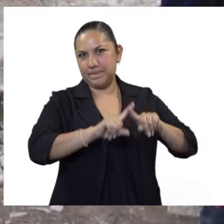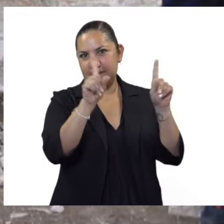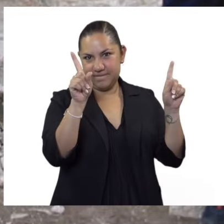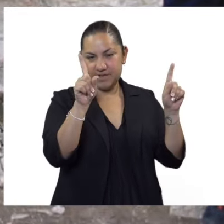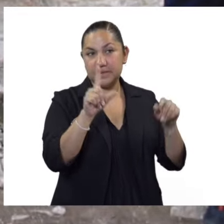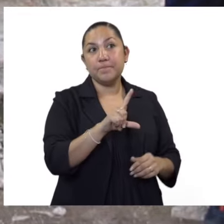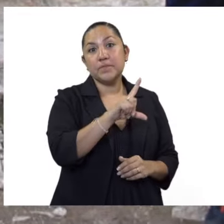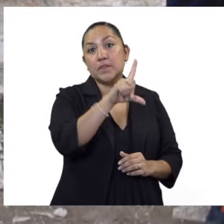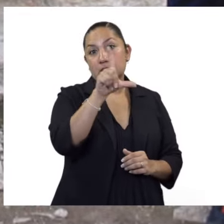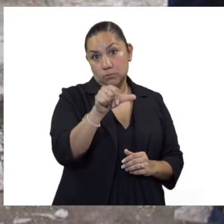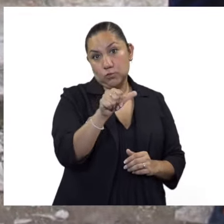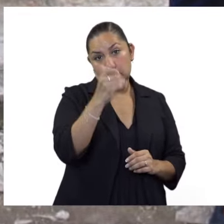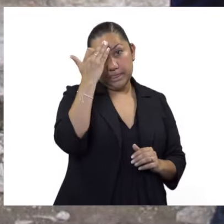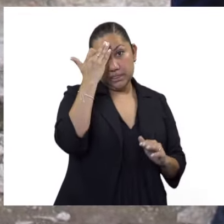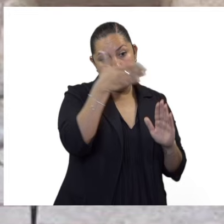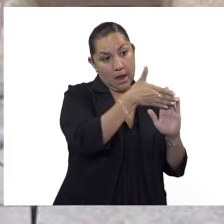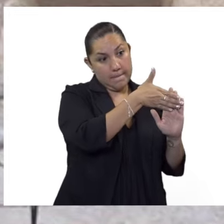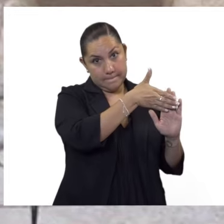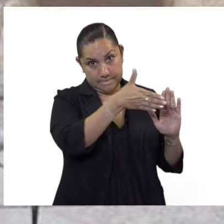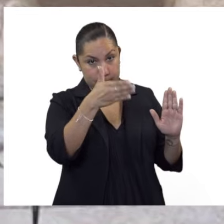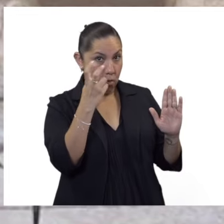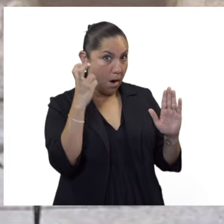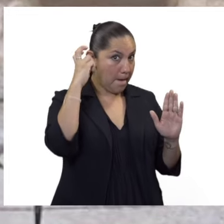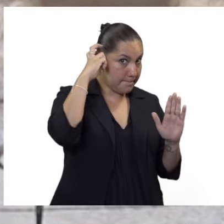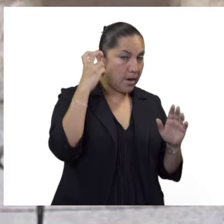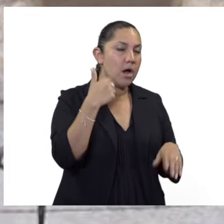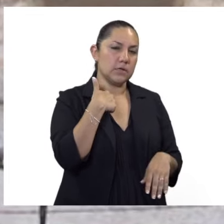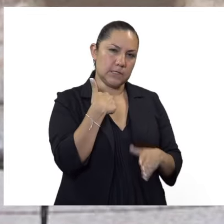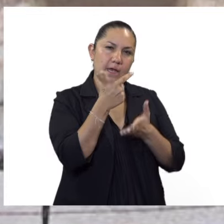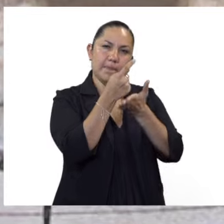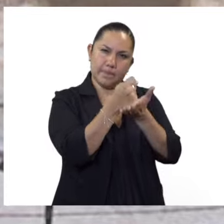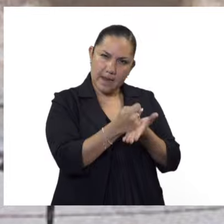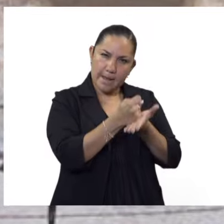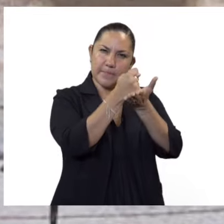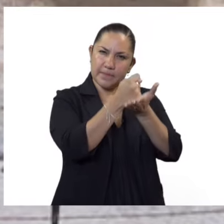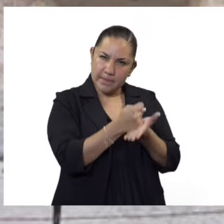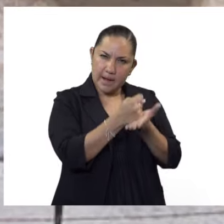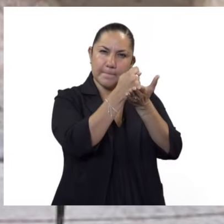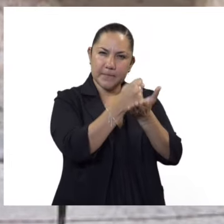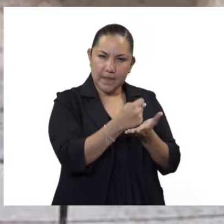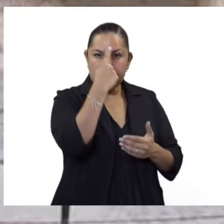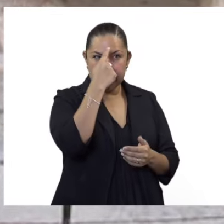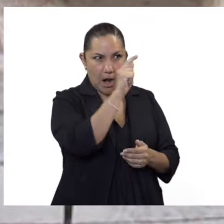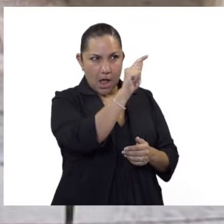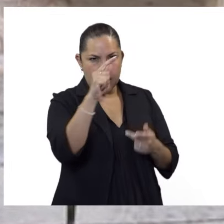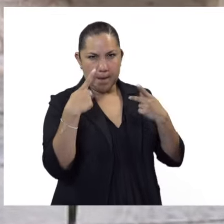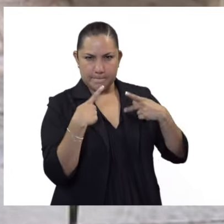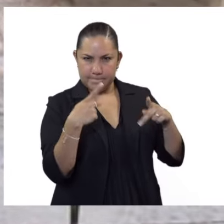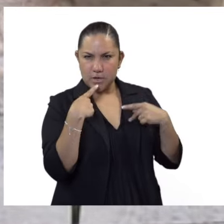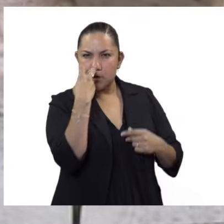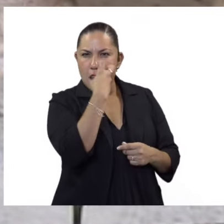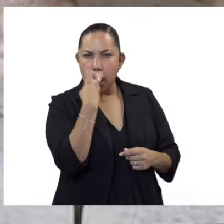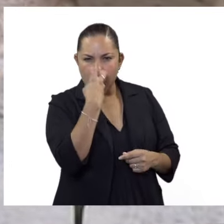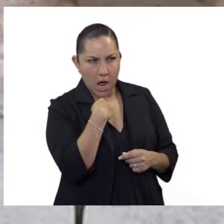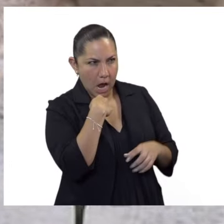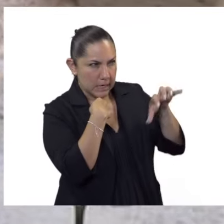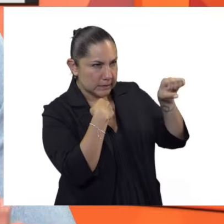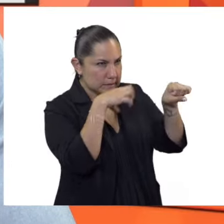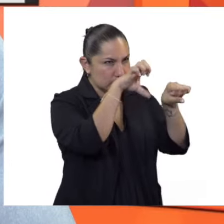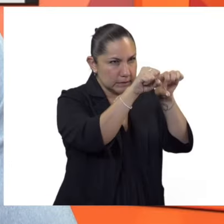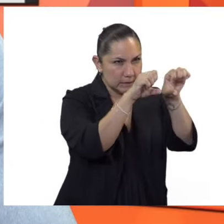con el tiempo tuve que tomar muchas terapias para que yo aprendiera a leer los labios de las personas no